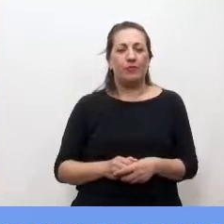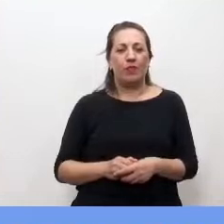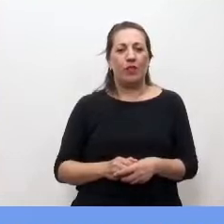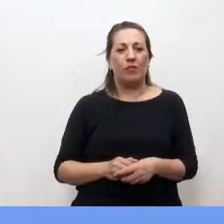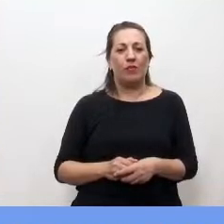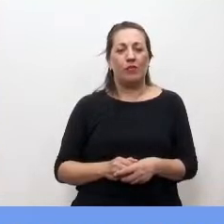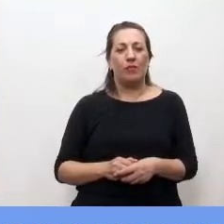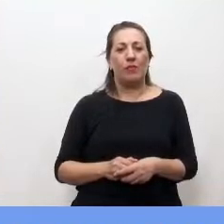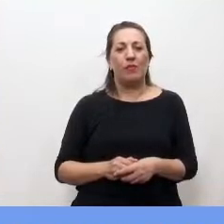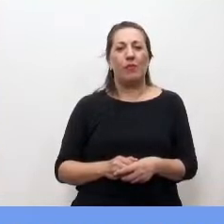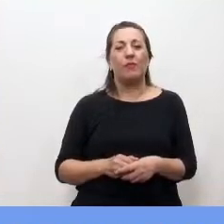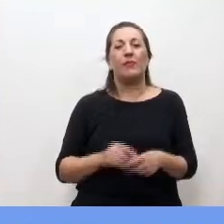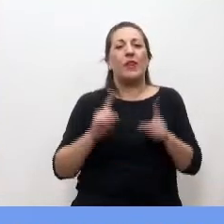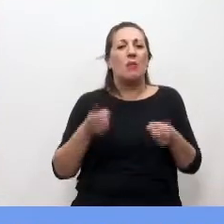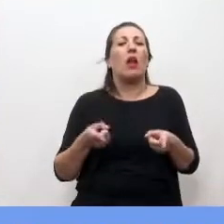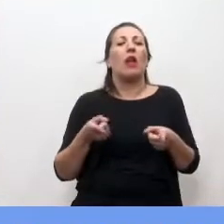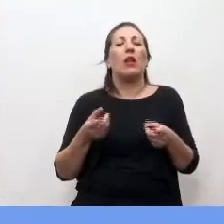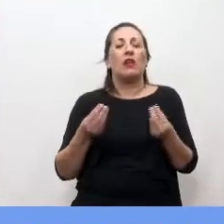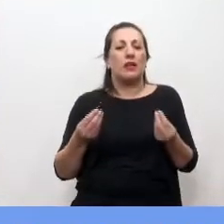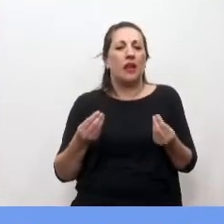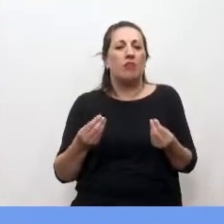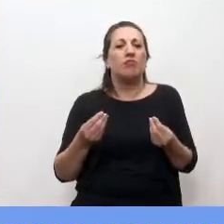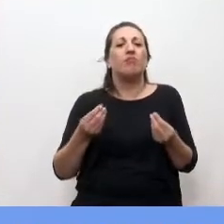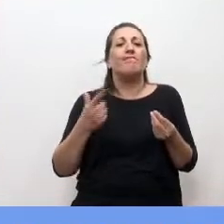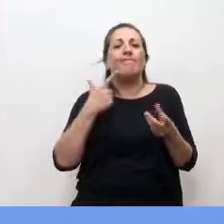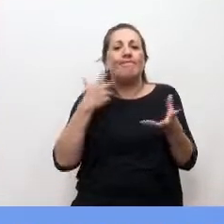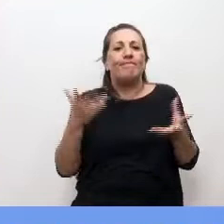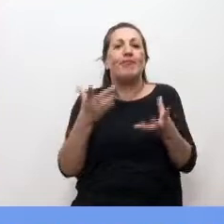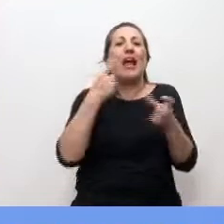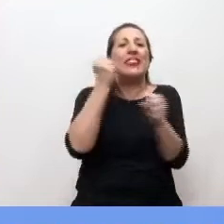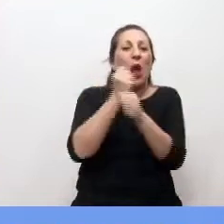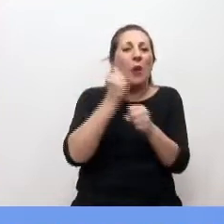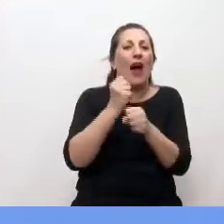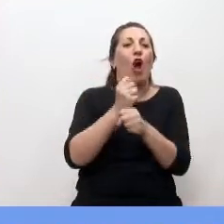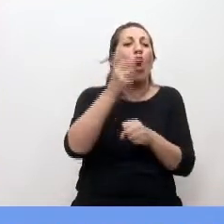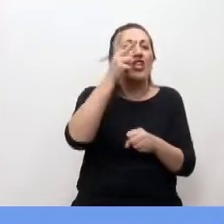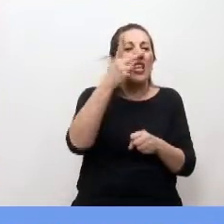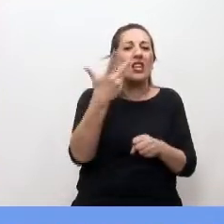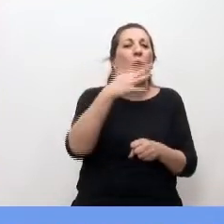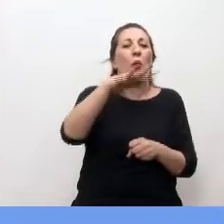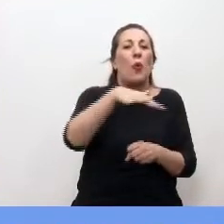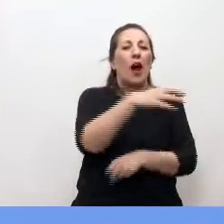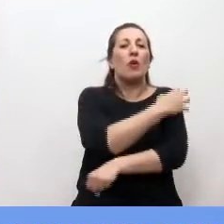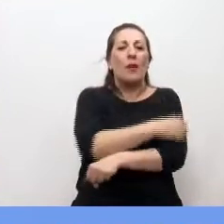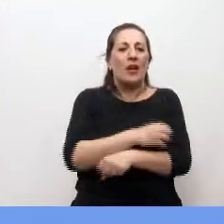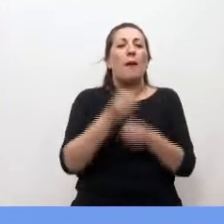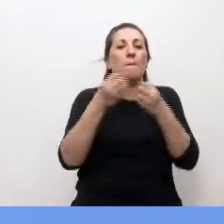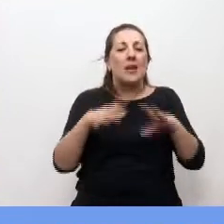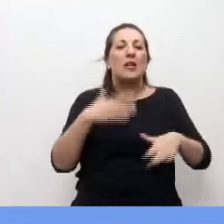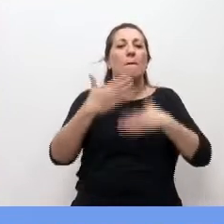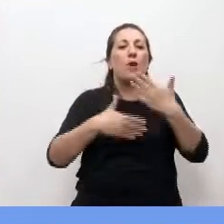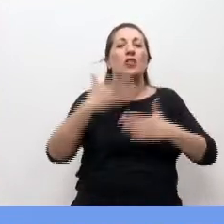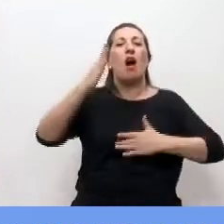promovió además trabajo con 83 barrios populares se empezaron procesos de Urbanización